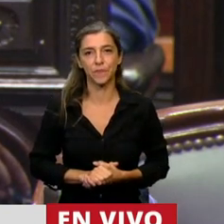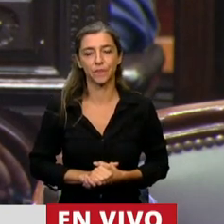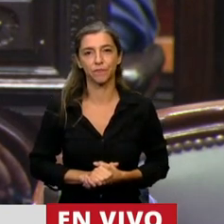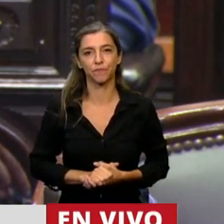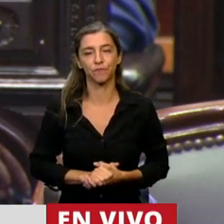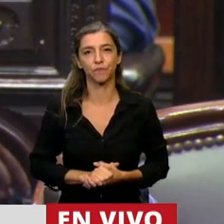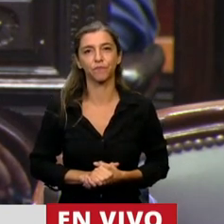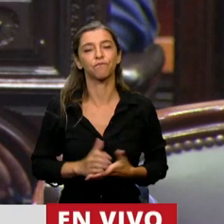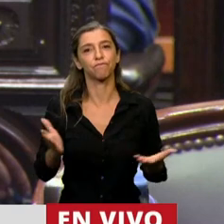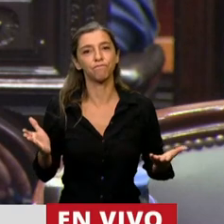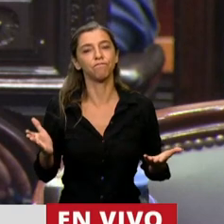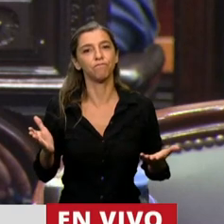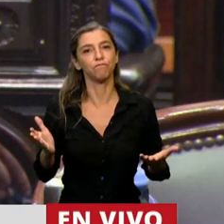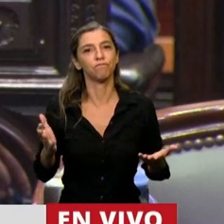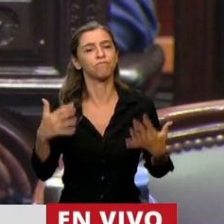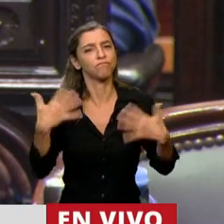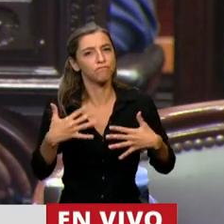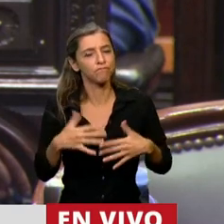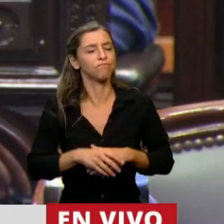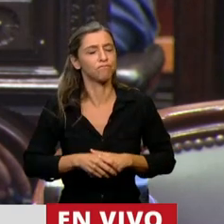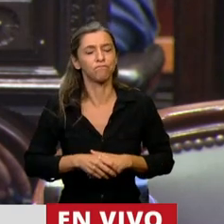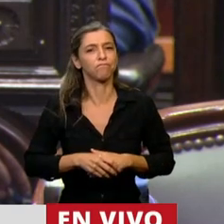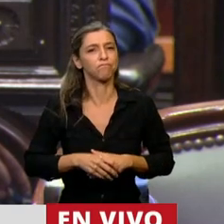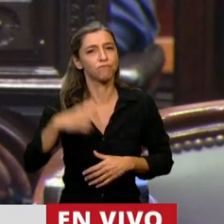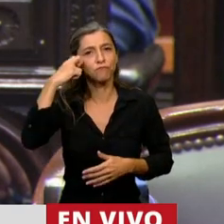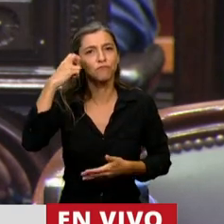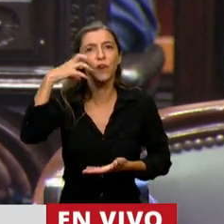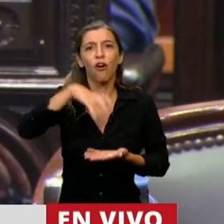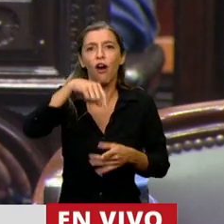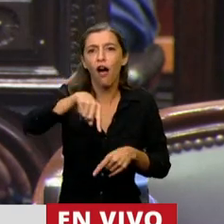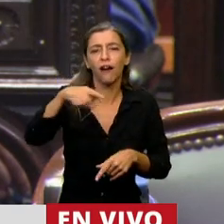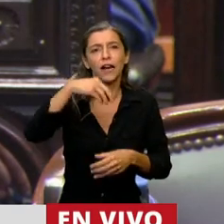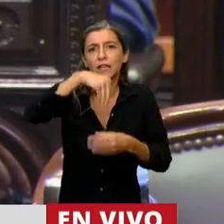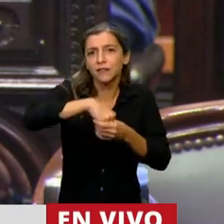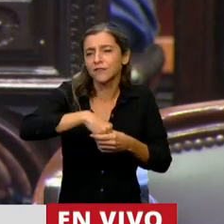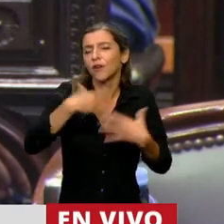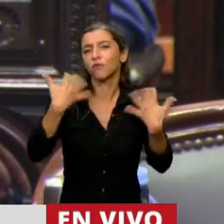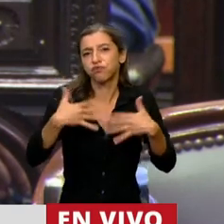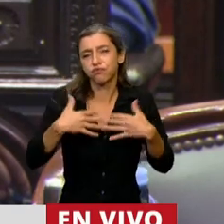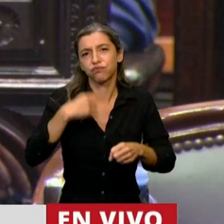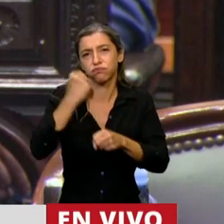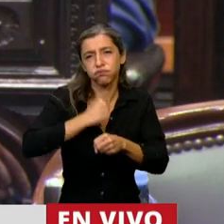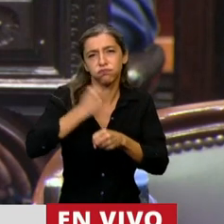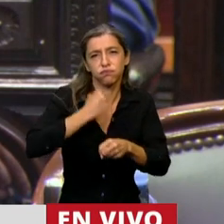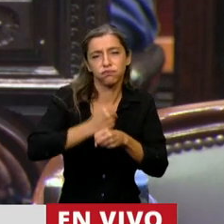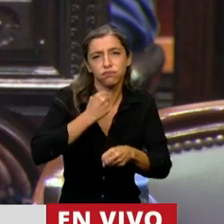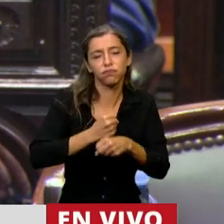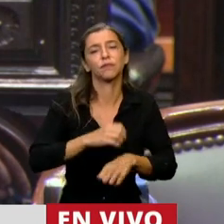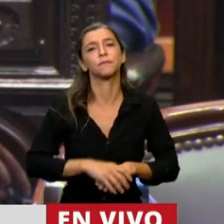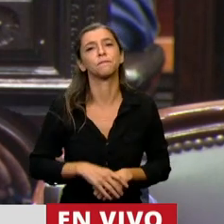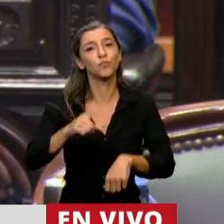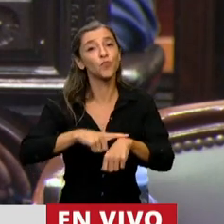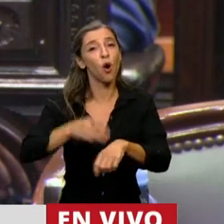Fue enorme su paso por el Congreso. Alguien publicó tras la muerte de Raúl,